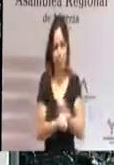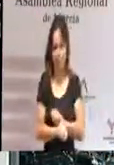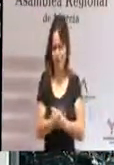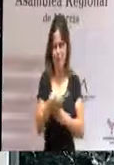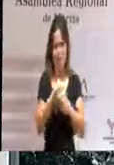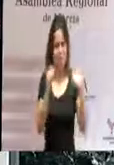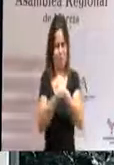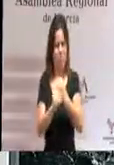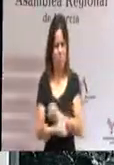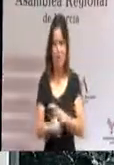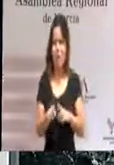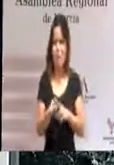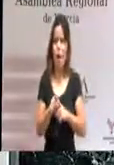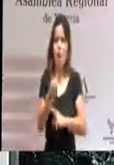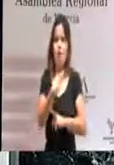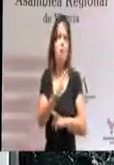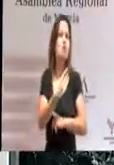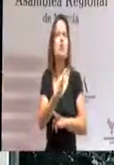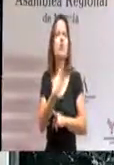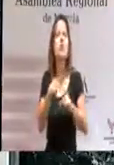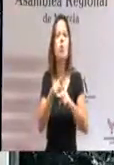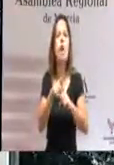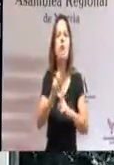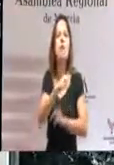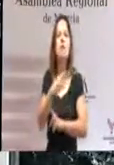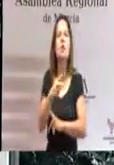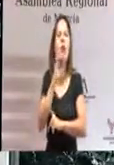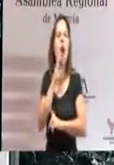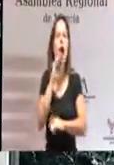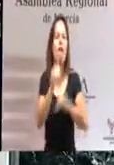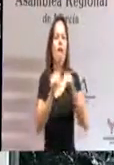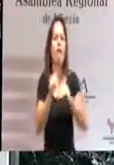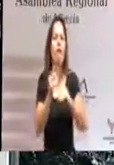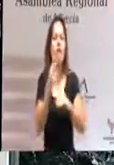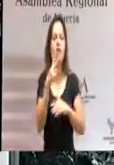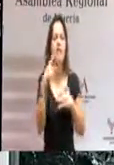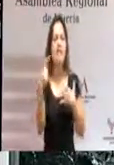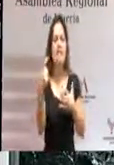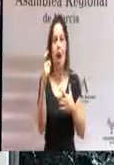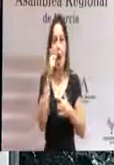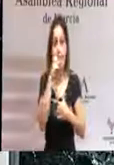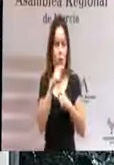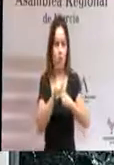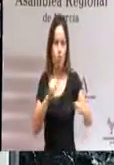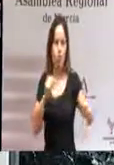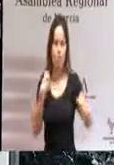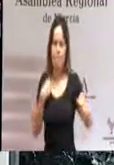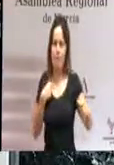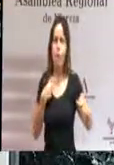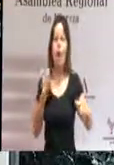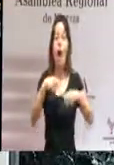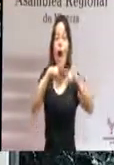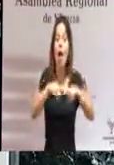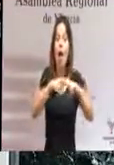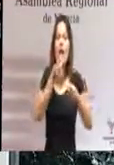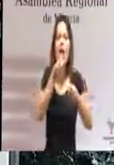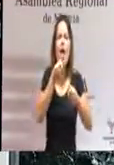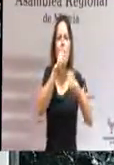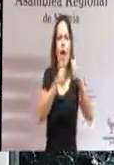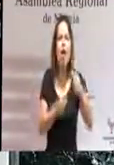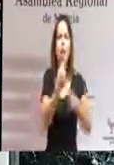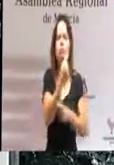como la distancia que nos separa desde los resultados electorales del 26 de junio. El análisis de sus intervenciones